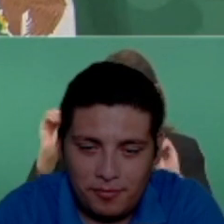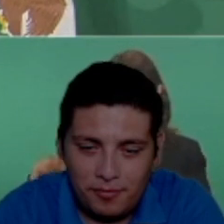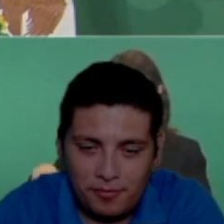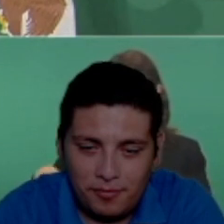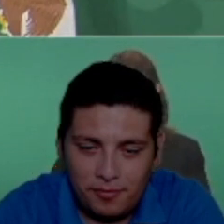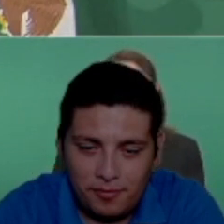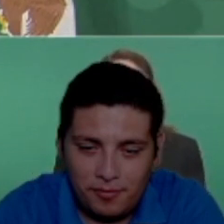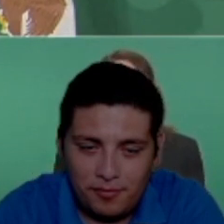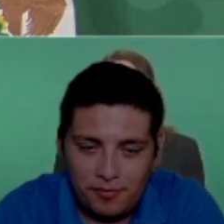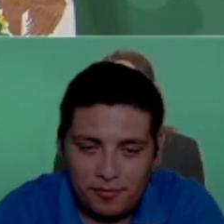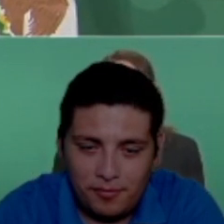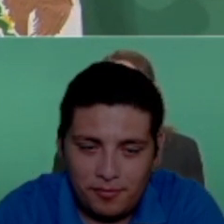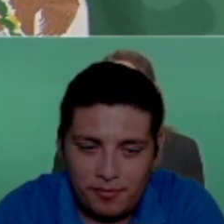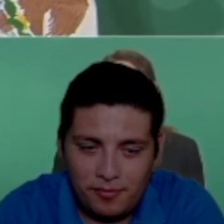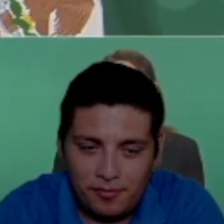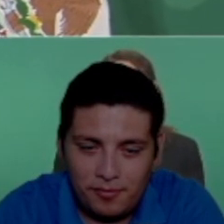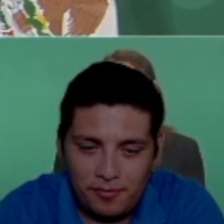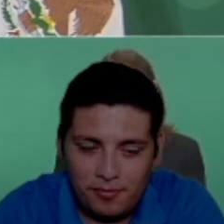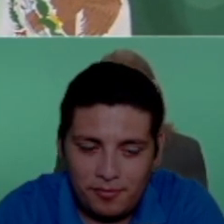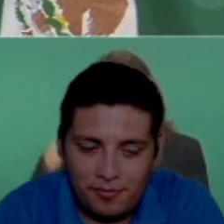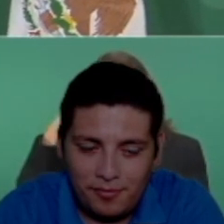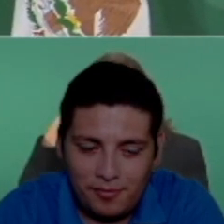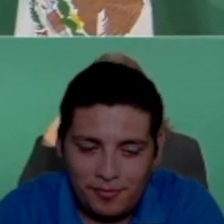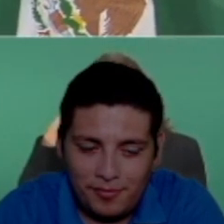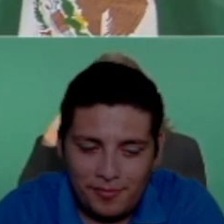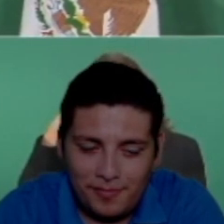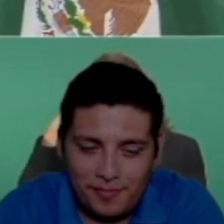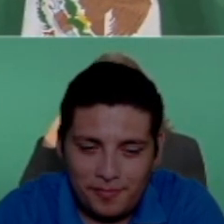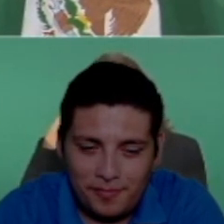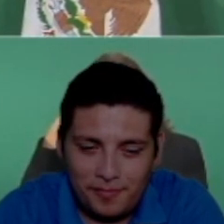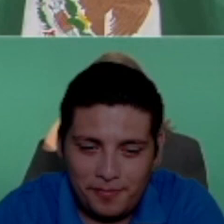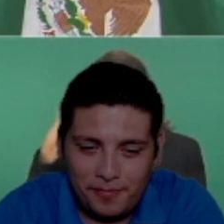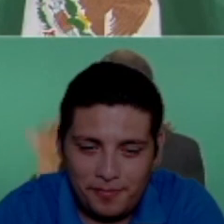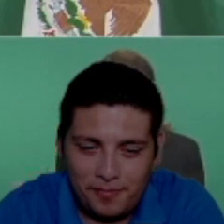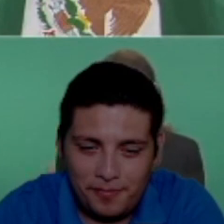¿Qué estarán pensando los que votaron